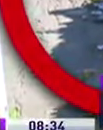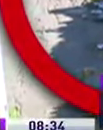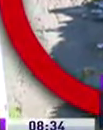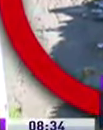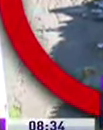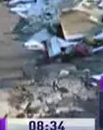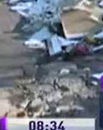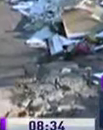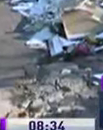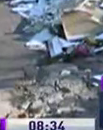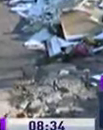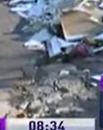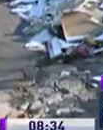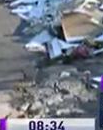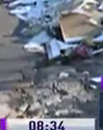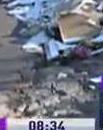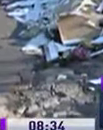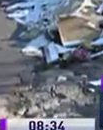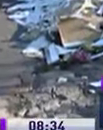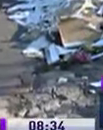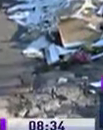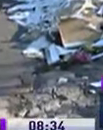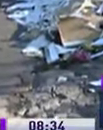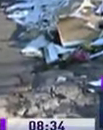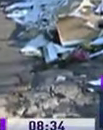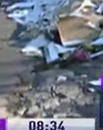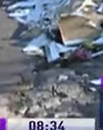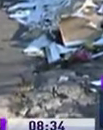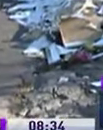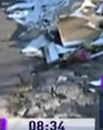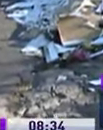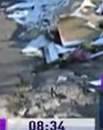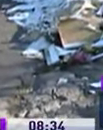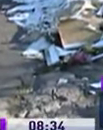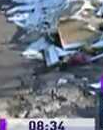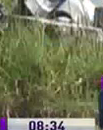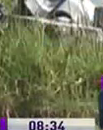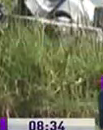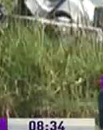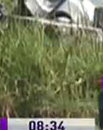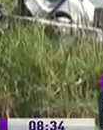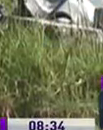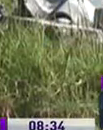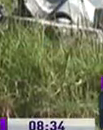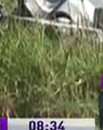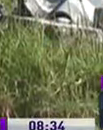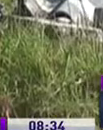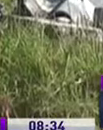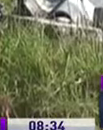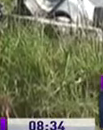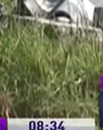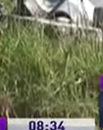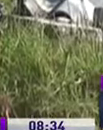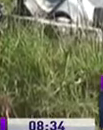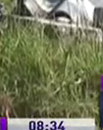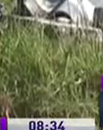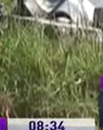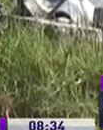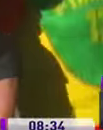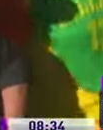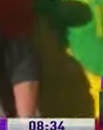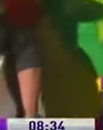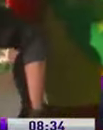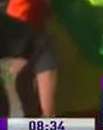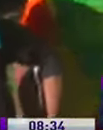se presenta para usted? Tropezarnos, ponernos un clavo. Mire, son desechos de escombros de construcción. Nos puede pinchar un clavo o algo.